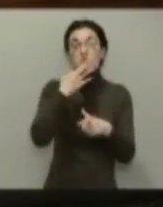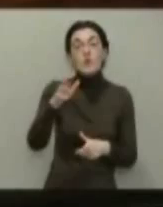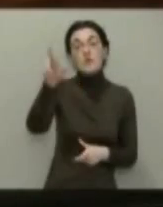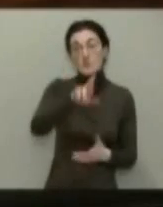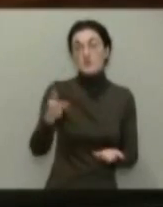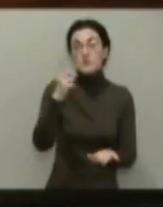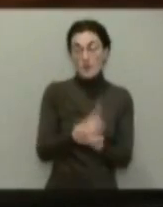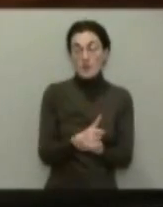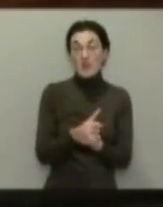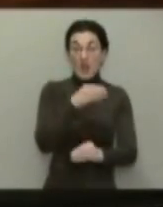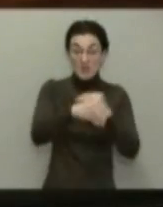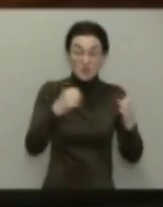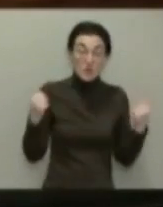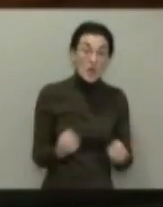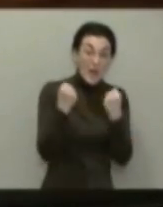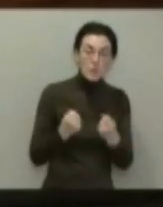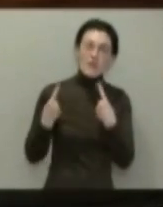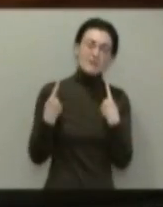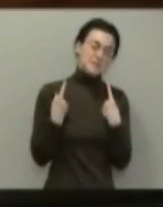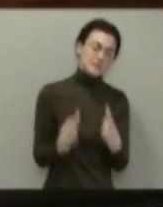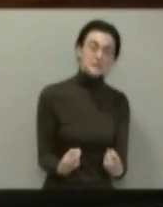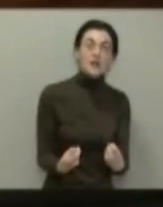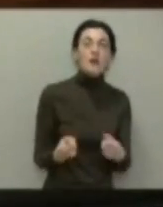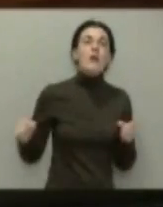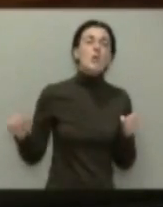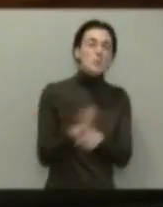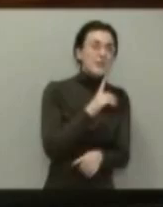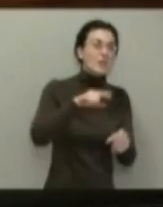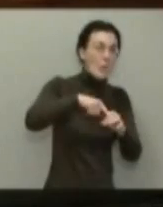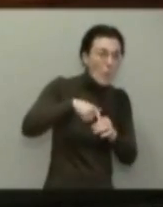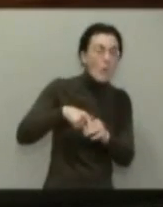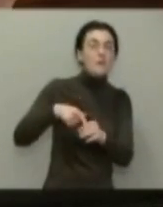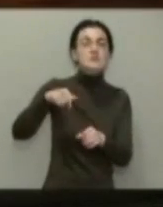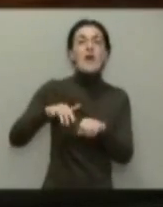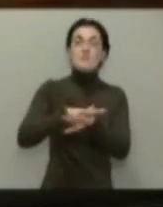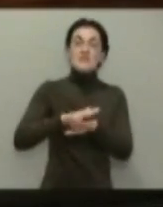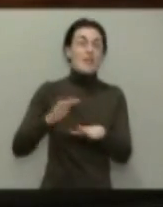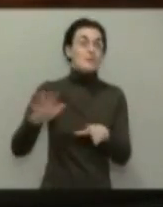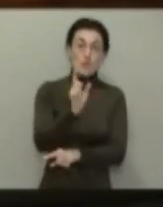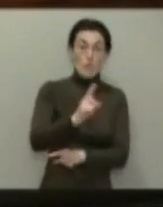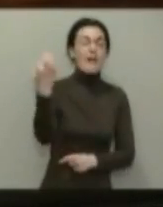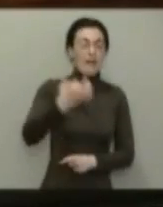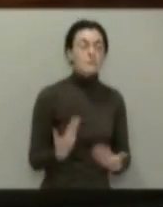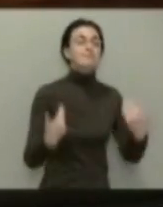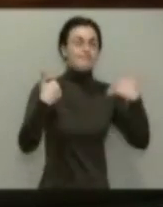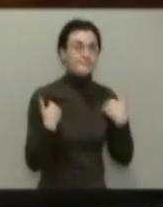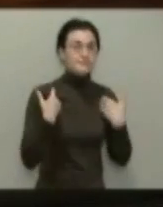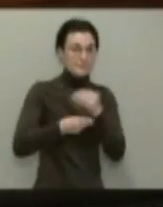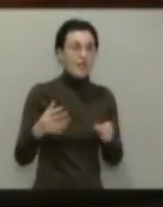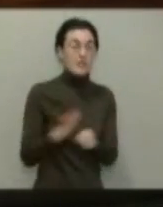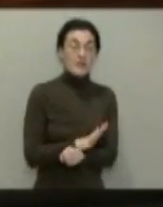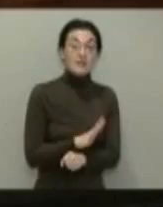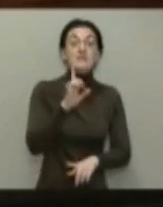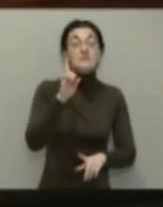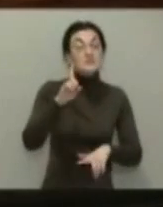está haciendo una labor absolutamente imprescindible y cubriendo los huecos que no cubre la Administración pública y debería de cubrir. Y, por lo tanto, en